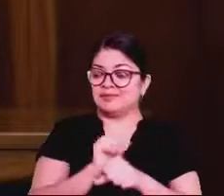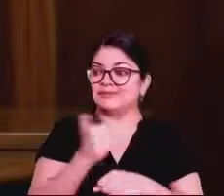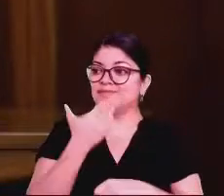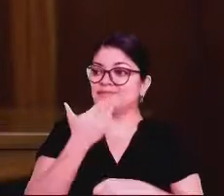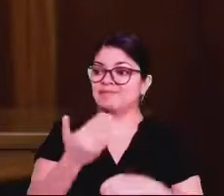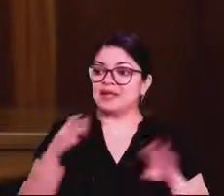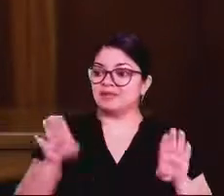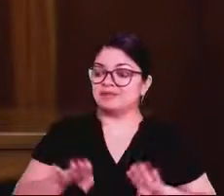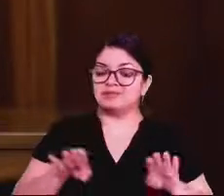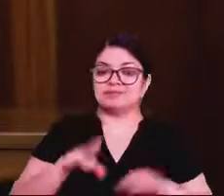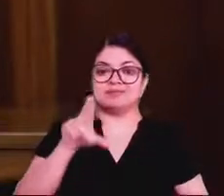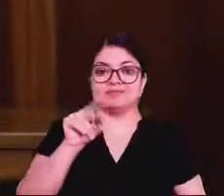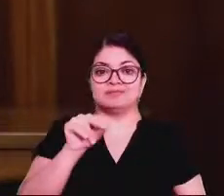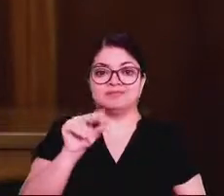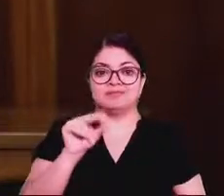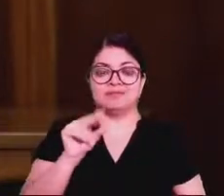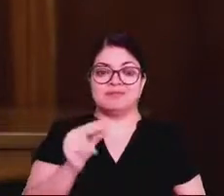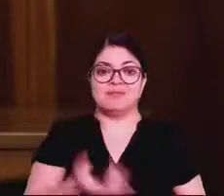esta carga,